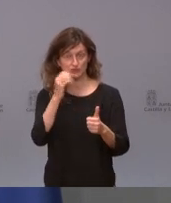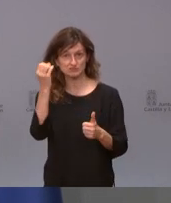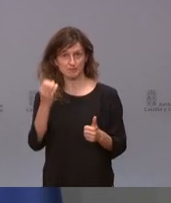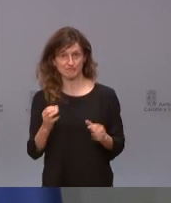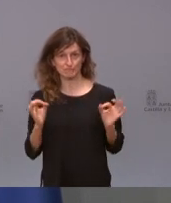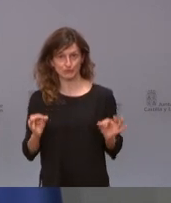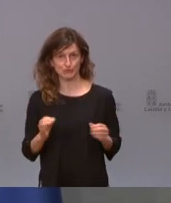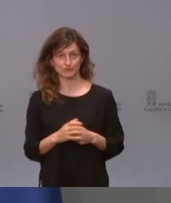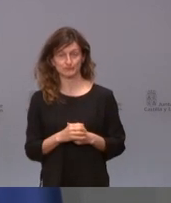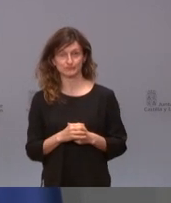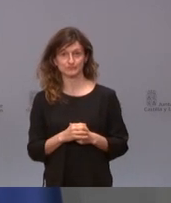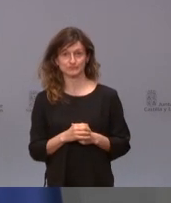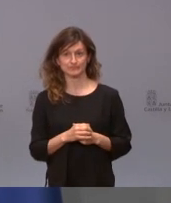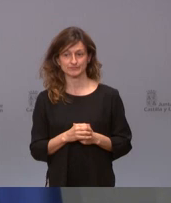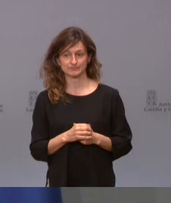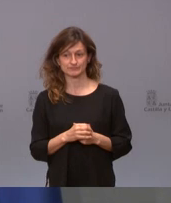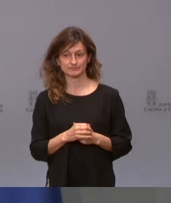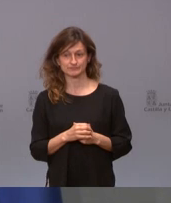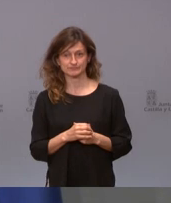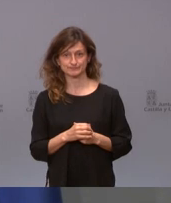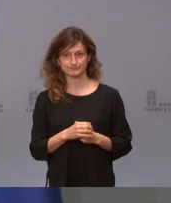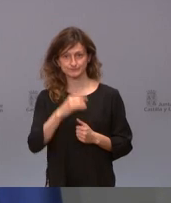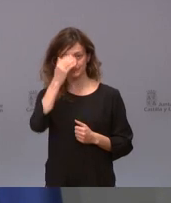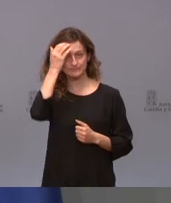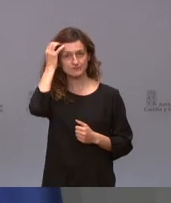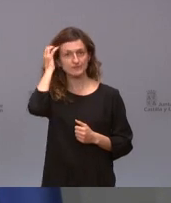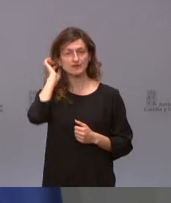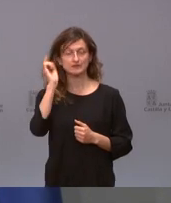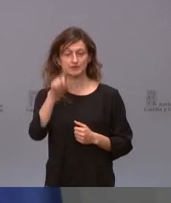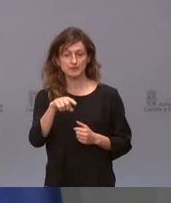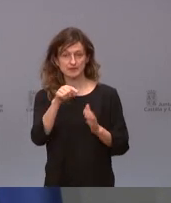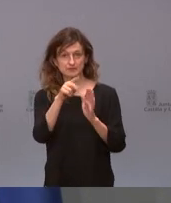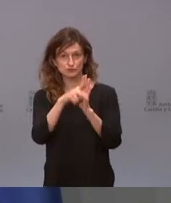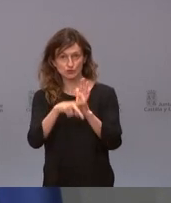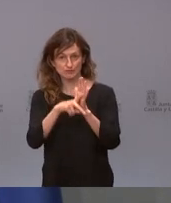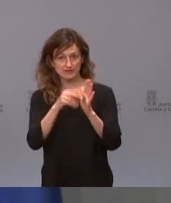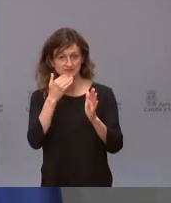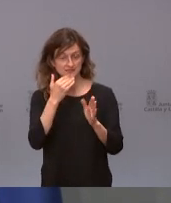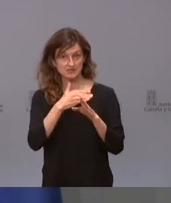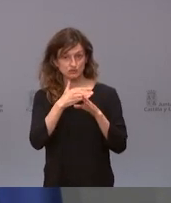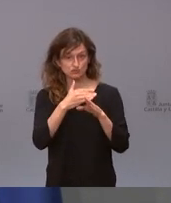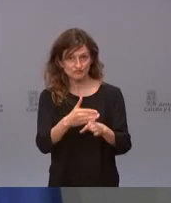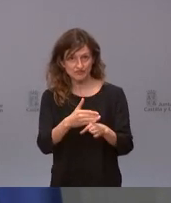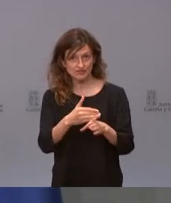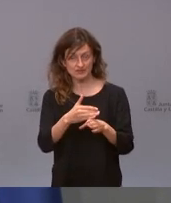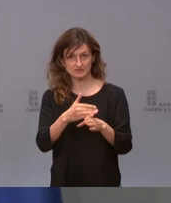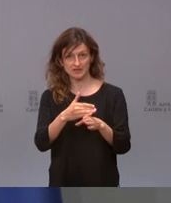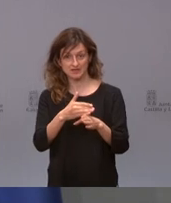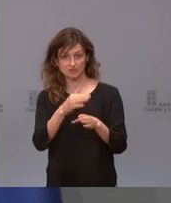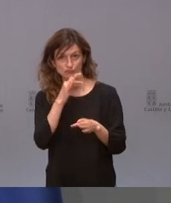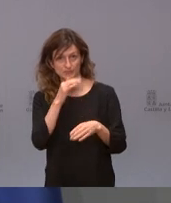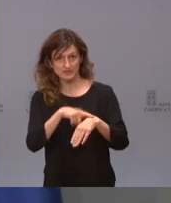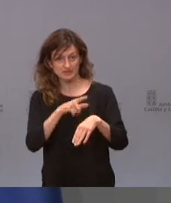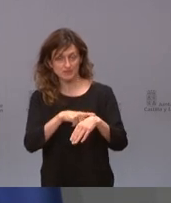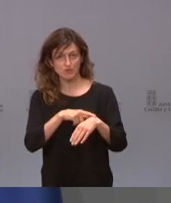y en relación a mantenimiento de las medidas en aquellos que no lleven suficiente tiempo pues lo que está claro es que